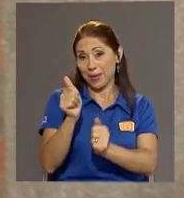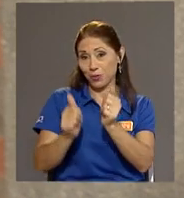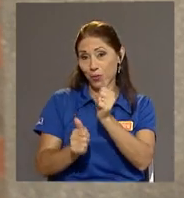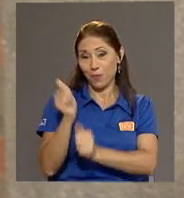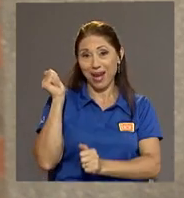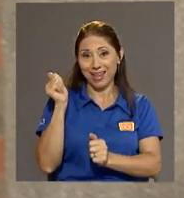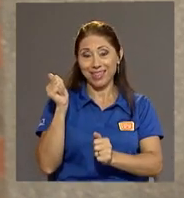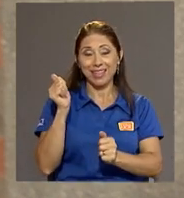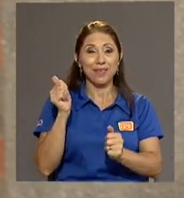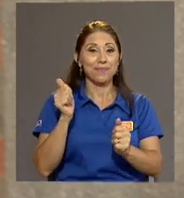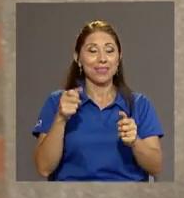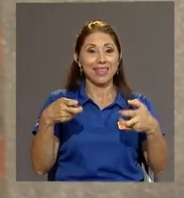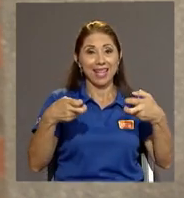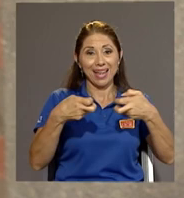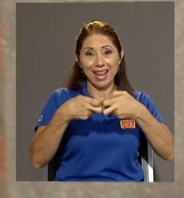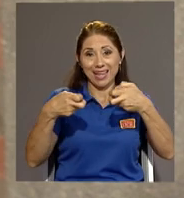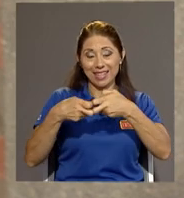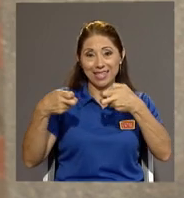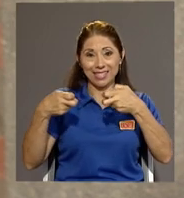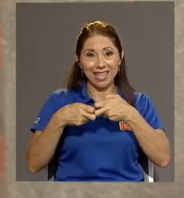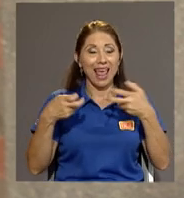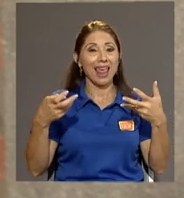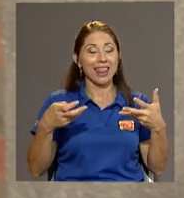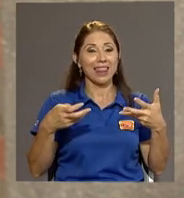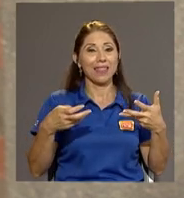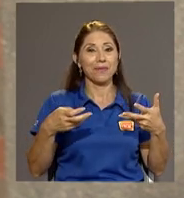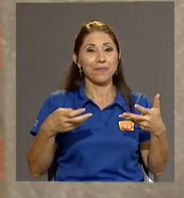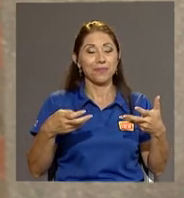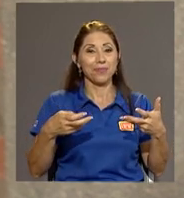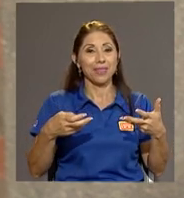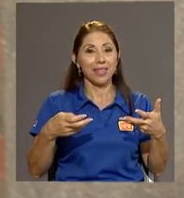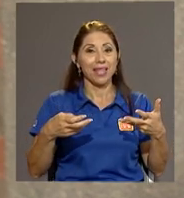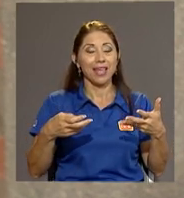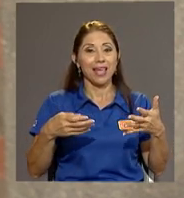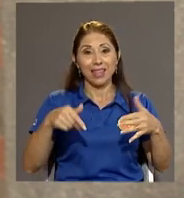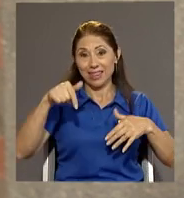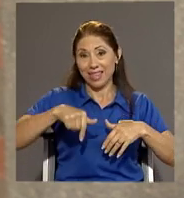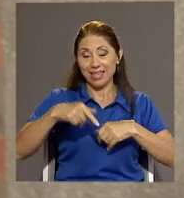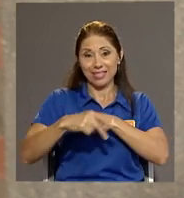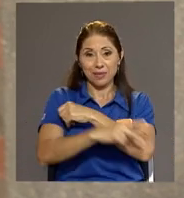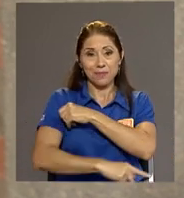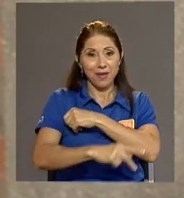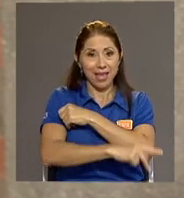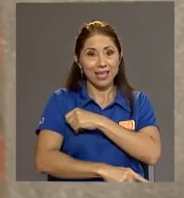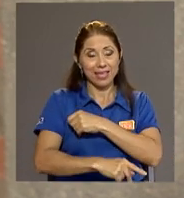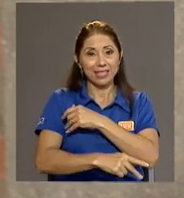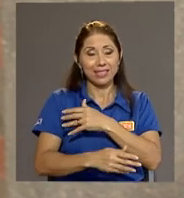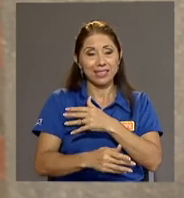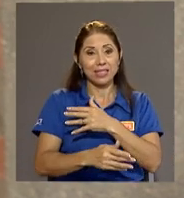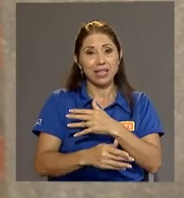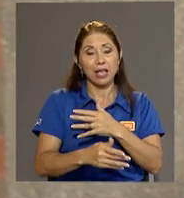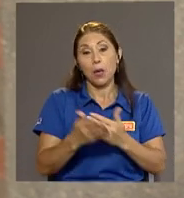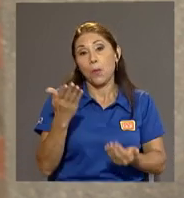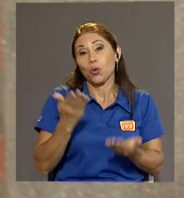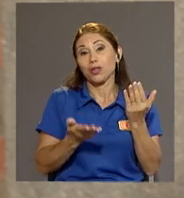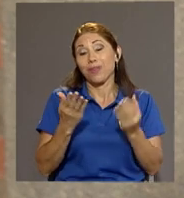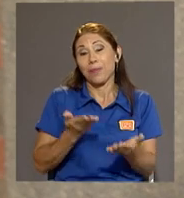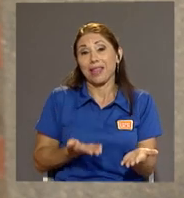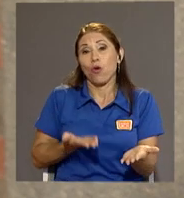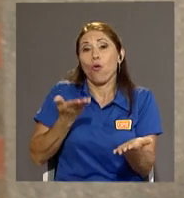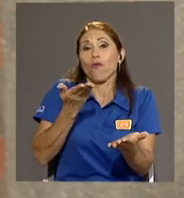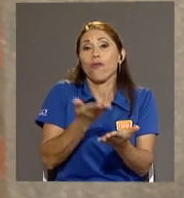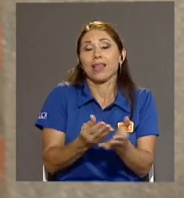la electricidad y de distintas fuentes de este país, posiblemente la oferta más grande, proviene